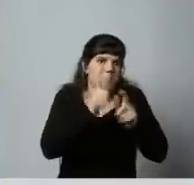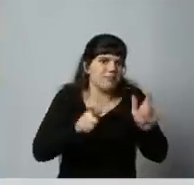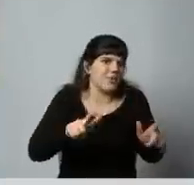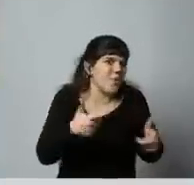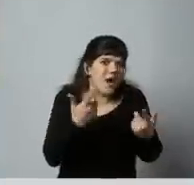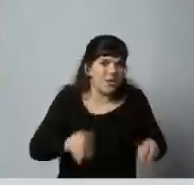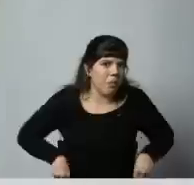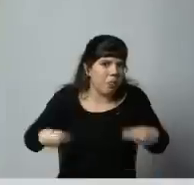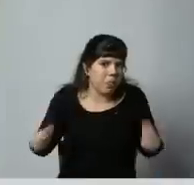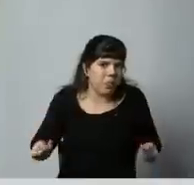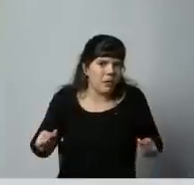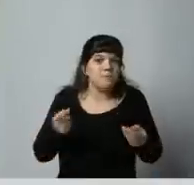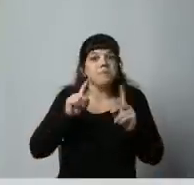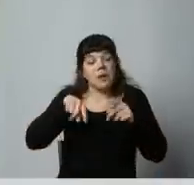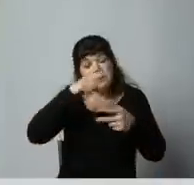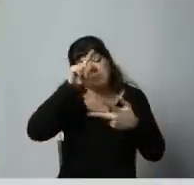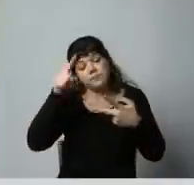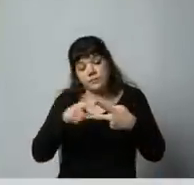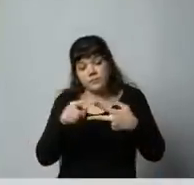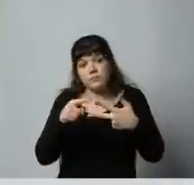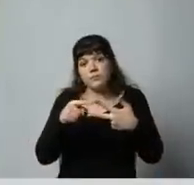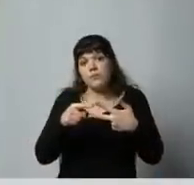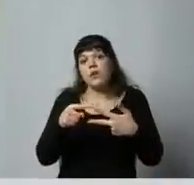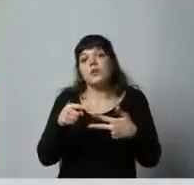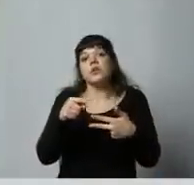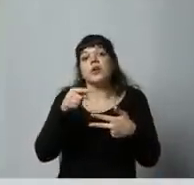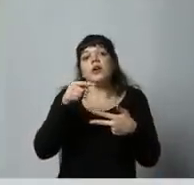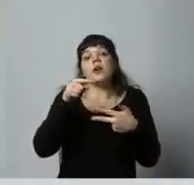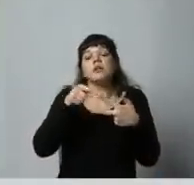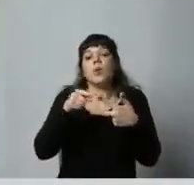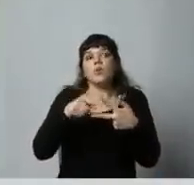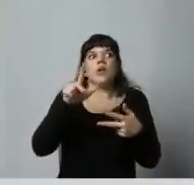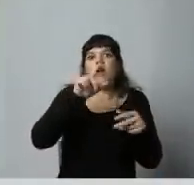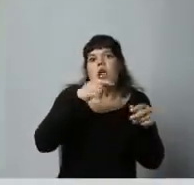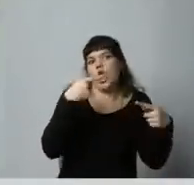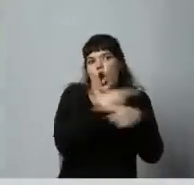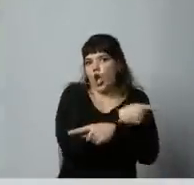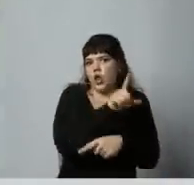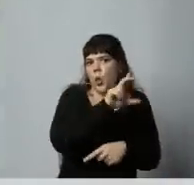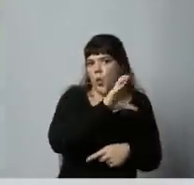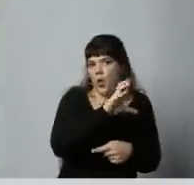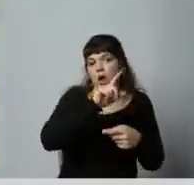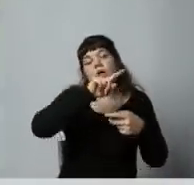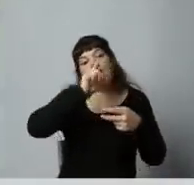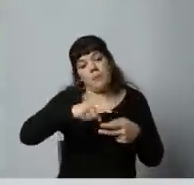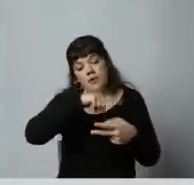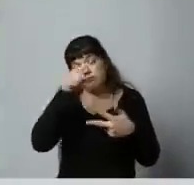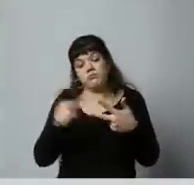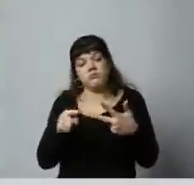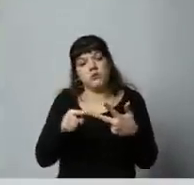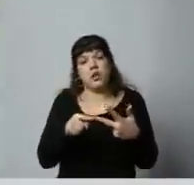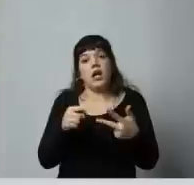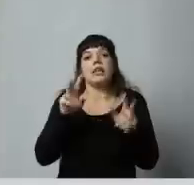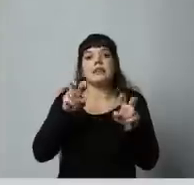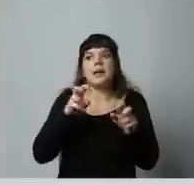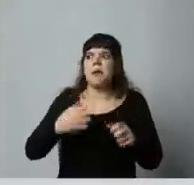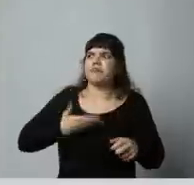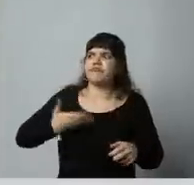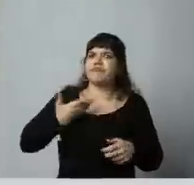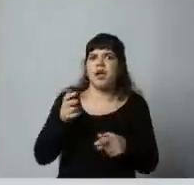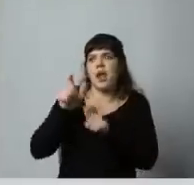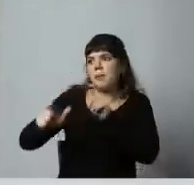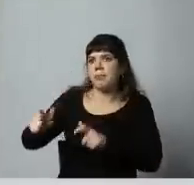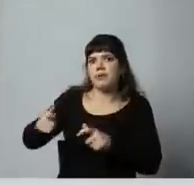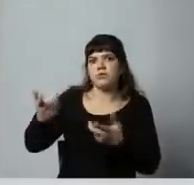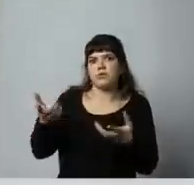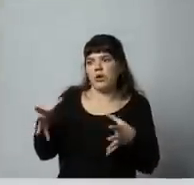nuestro rechazo contundente a la ley de urgente consideración y En tercer lugar Los criterios del pueblo para el presupuesto que no puede ser de